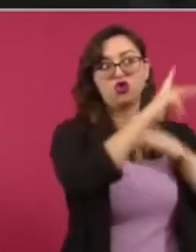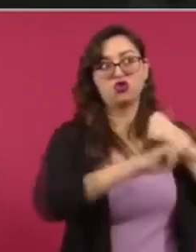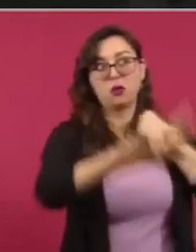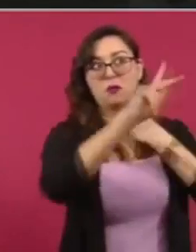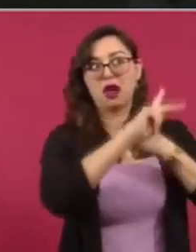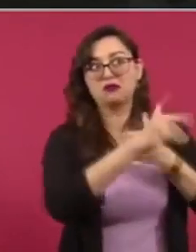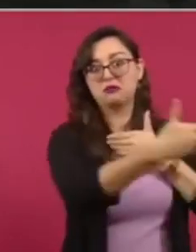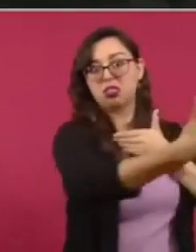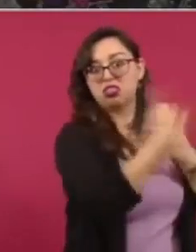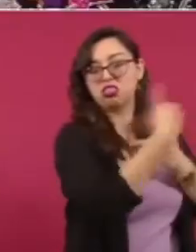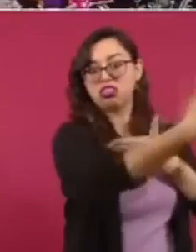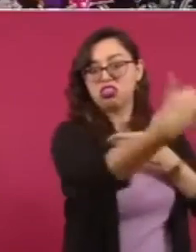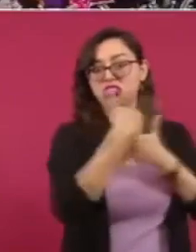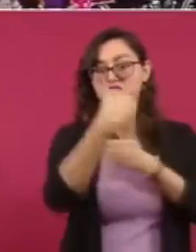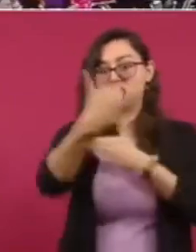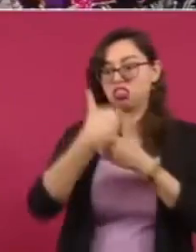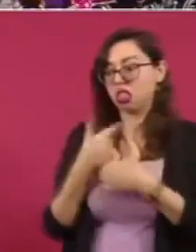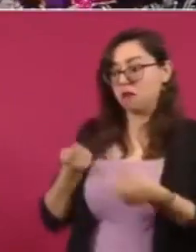somos